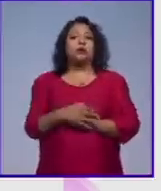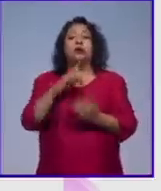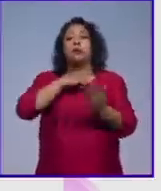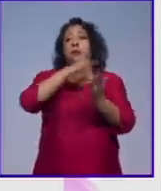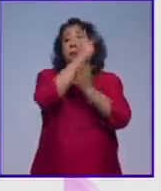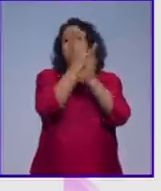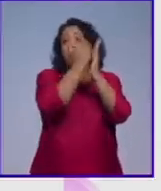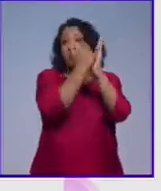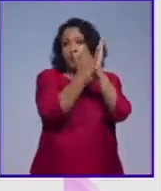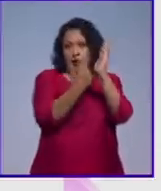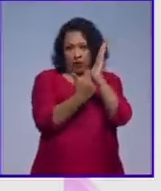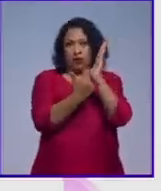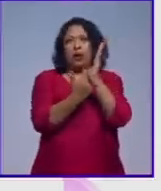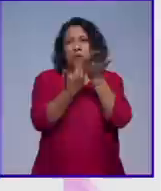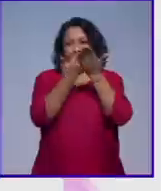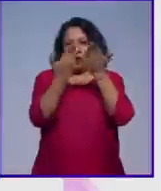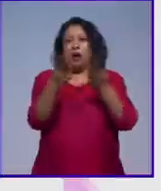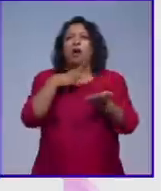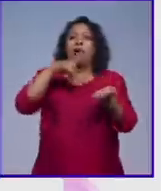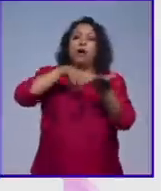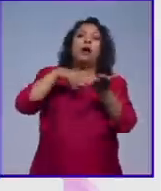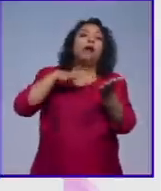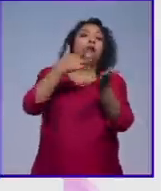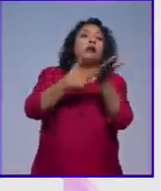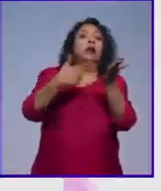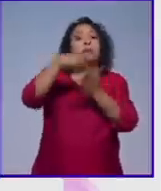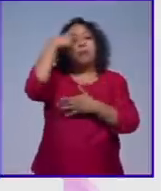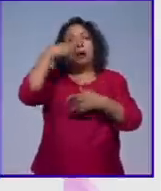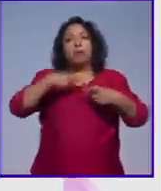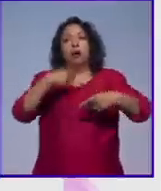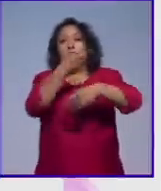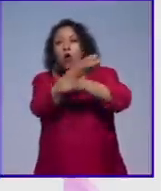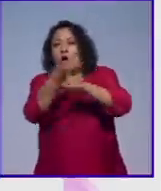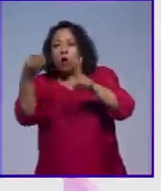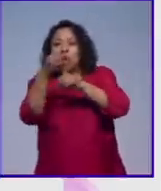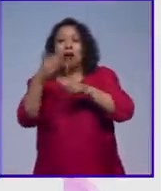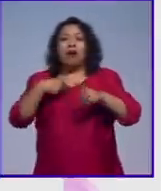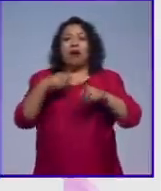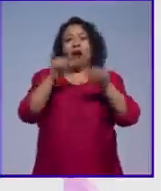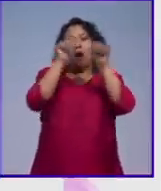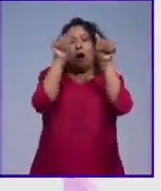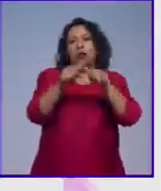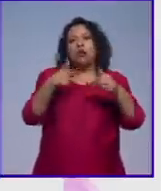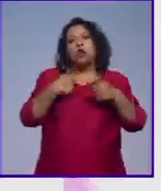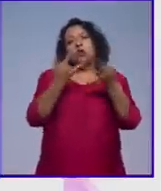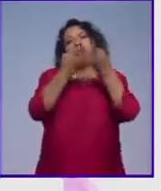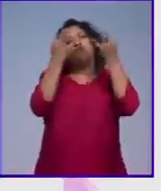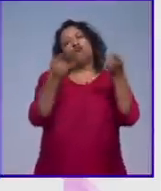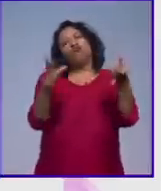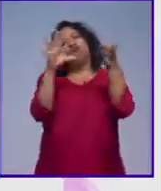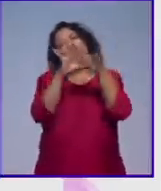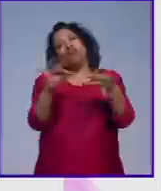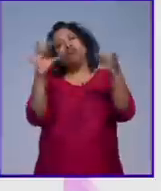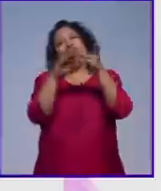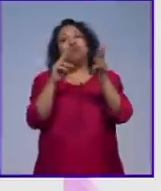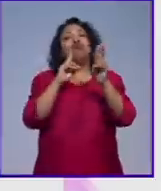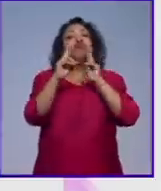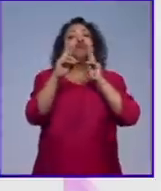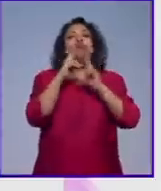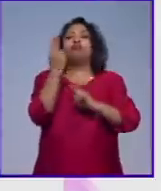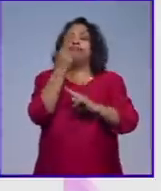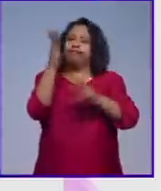programa de esta edición contará con talleres. Para los organizadores, el arte de contar un cuento, de narrar, necesita